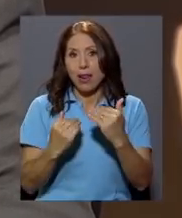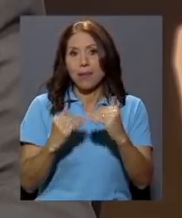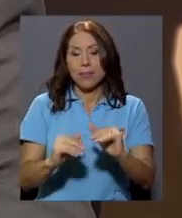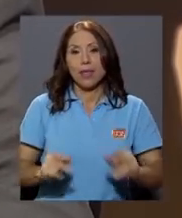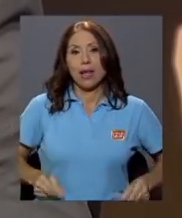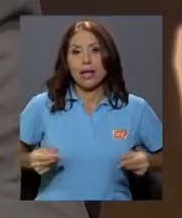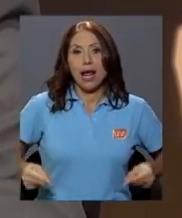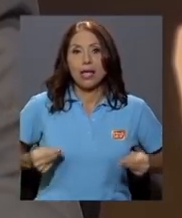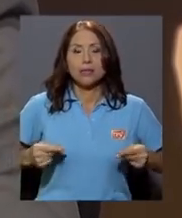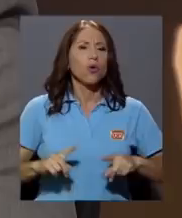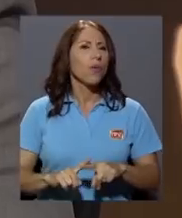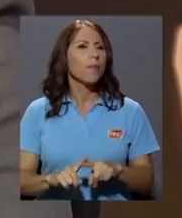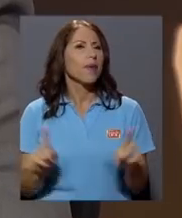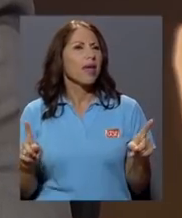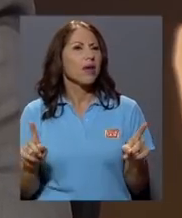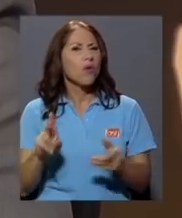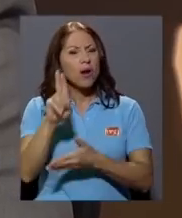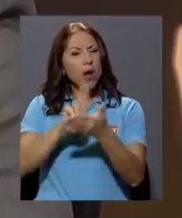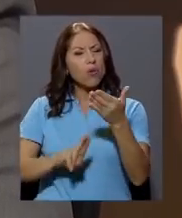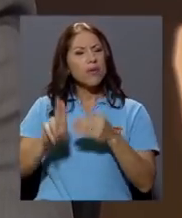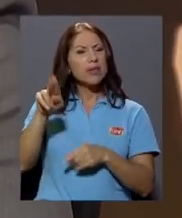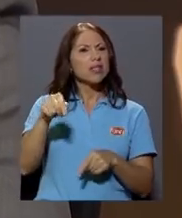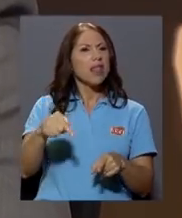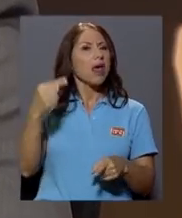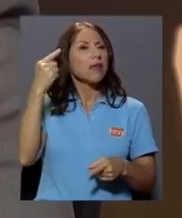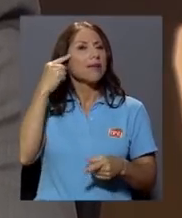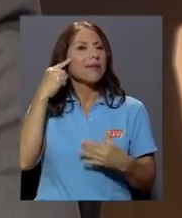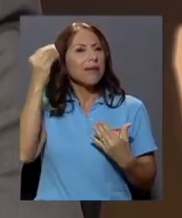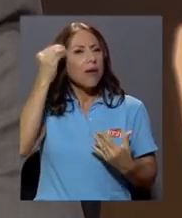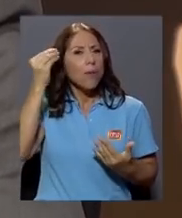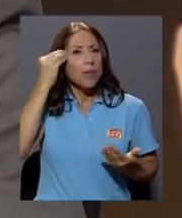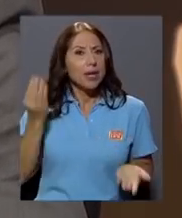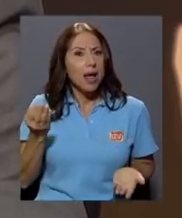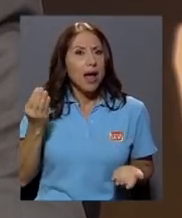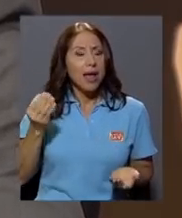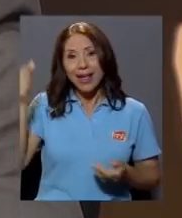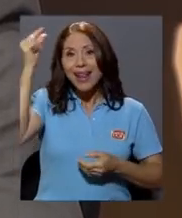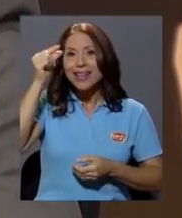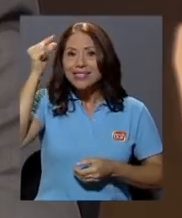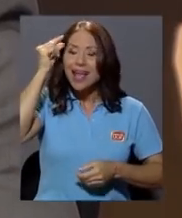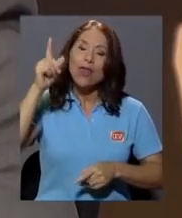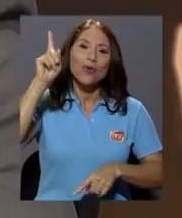posible. Pero ¿cuál es la posición de la universidad? Que no debería el Estado